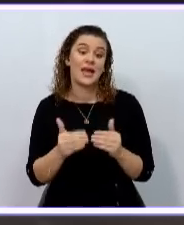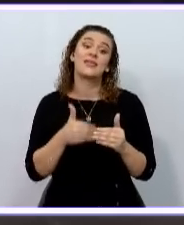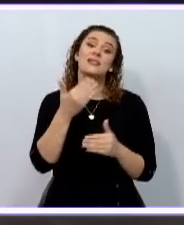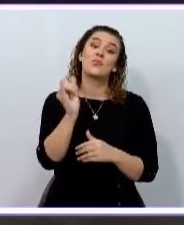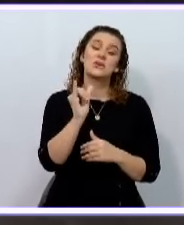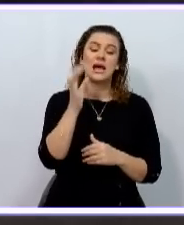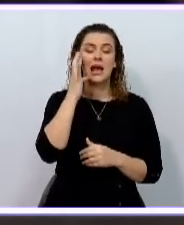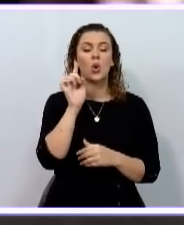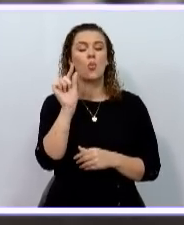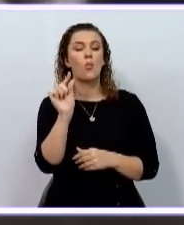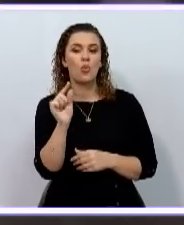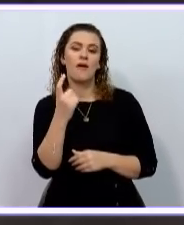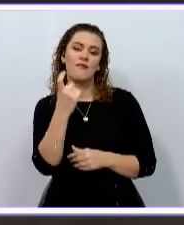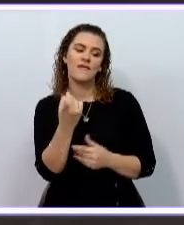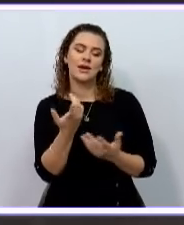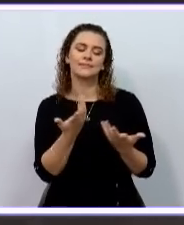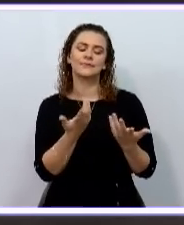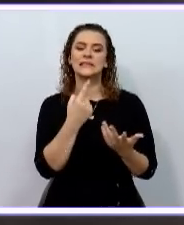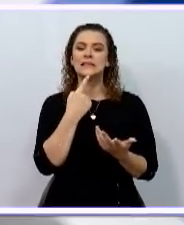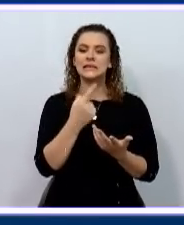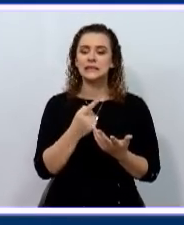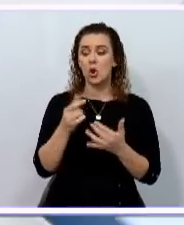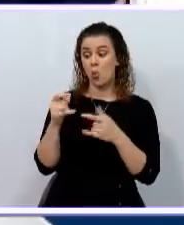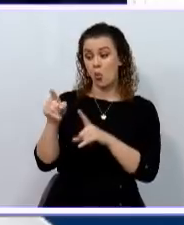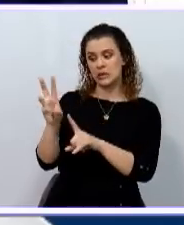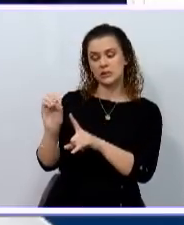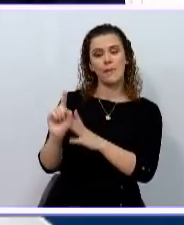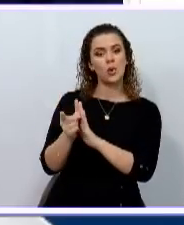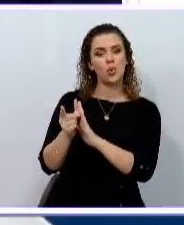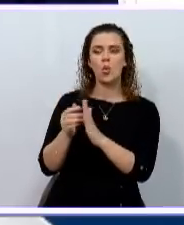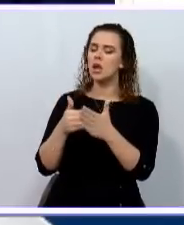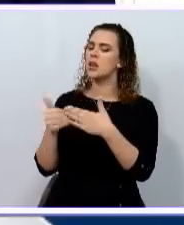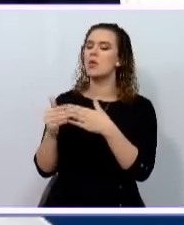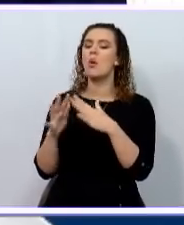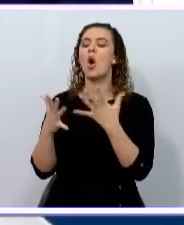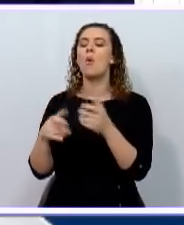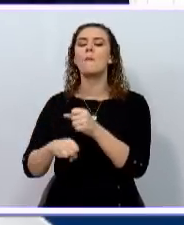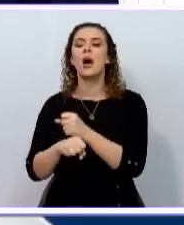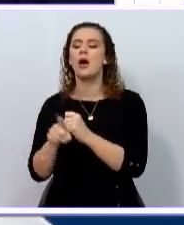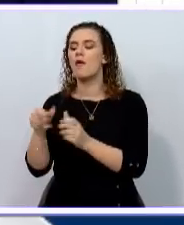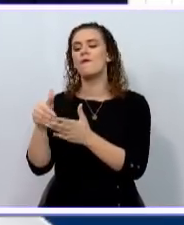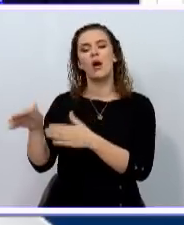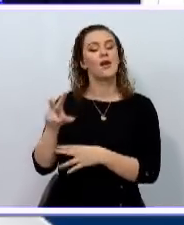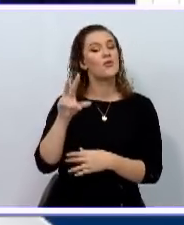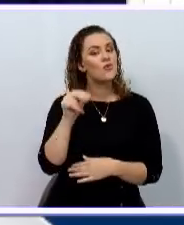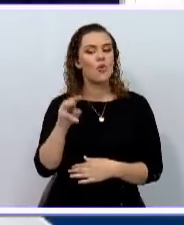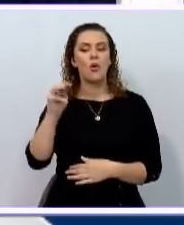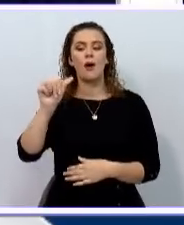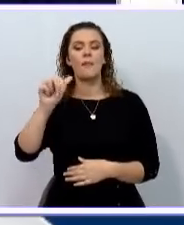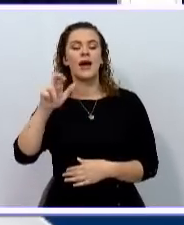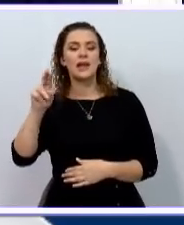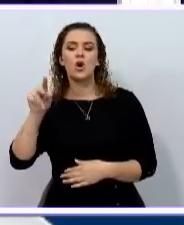también Creo que hay un poco de falta de tacto decir bueno va a jugar 60 minutos independientemente de cómo se está dando el partido va para afuera no Mariano